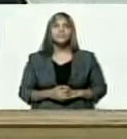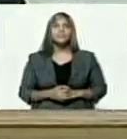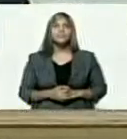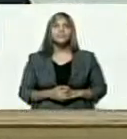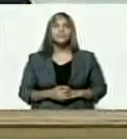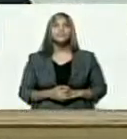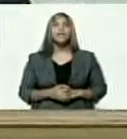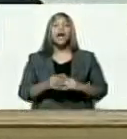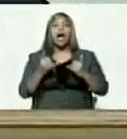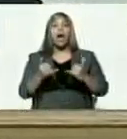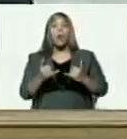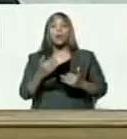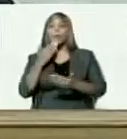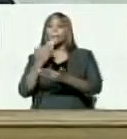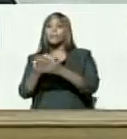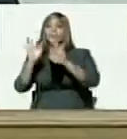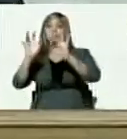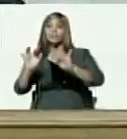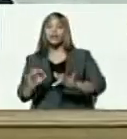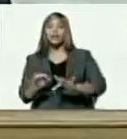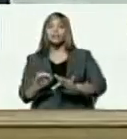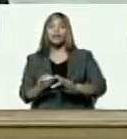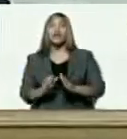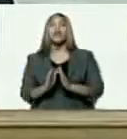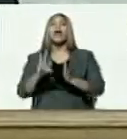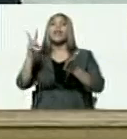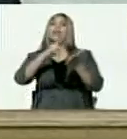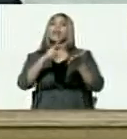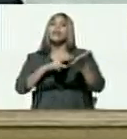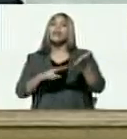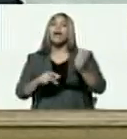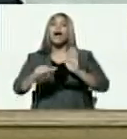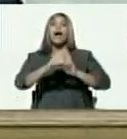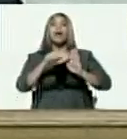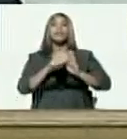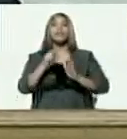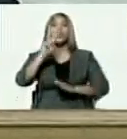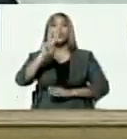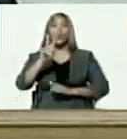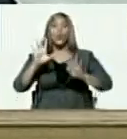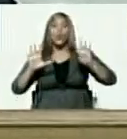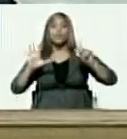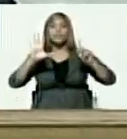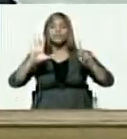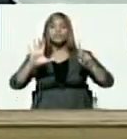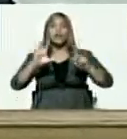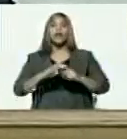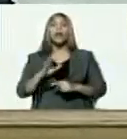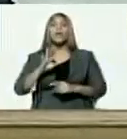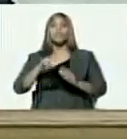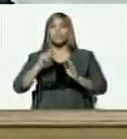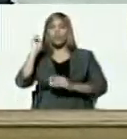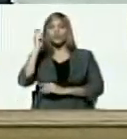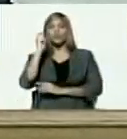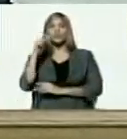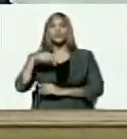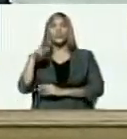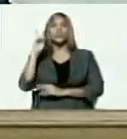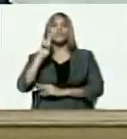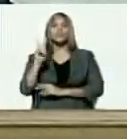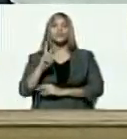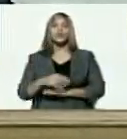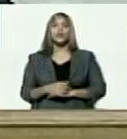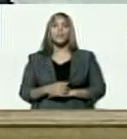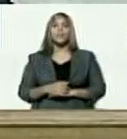Ciudadana secretaria, sírvase, por favor, leer el artículo 296 de la Constitución de la República Bolivariana de Venezuela en